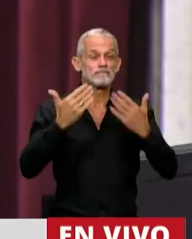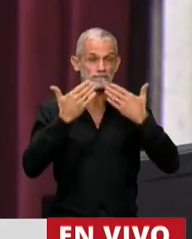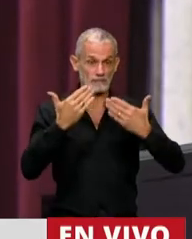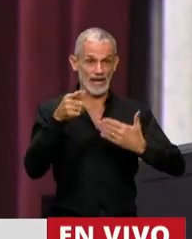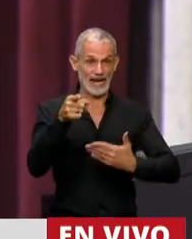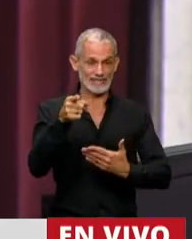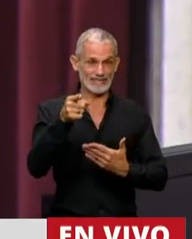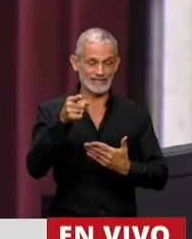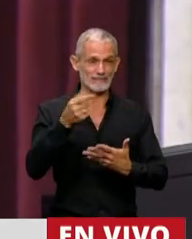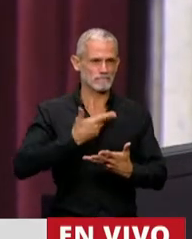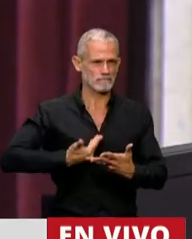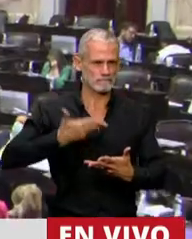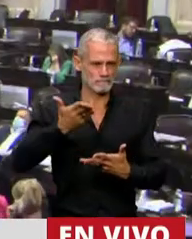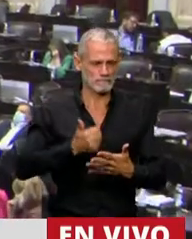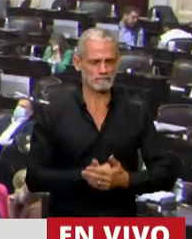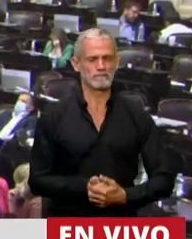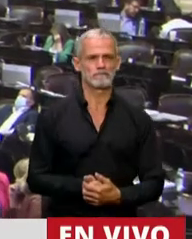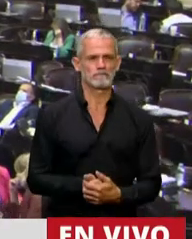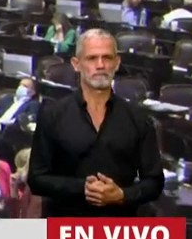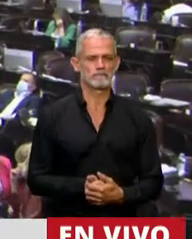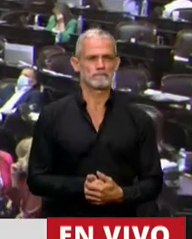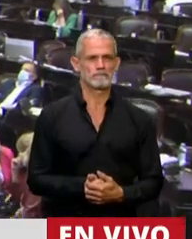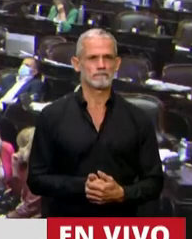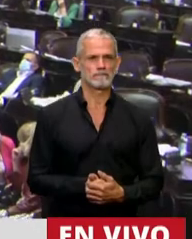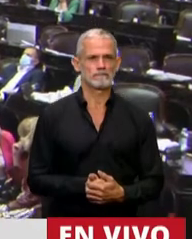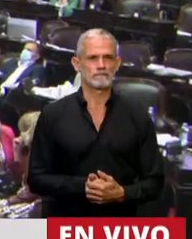Gracias, señor presidente.